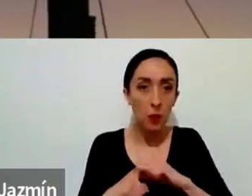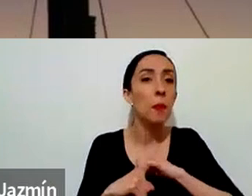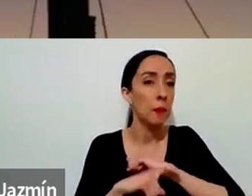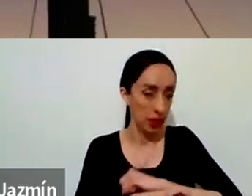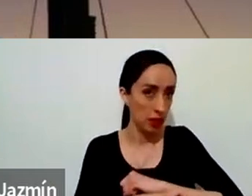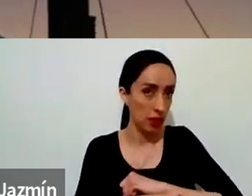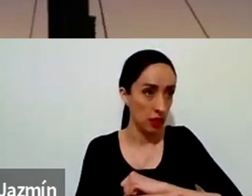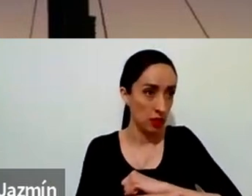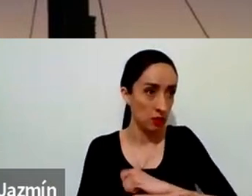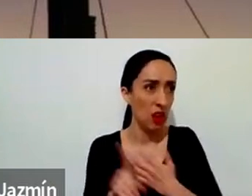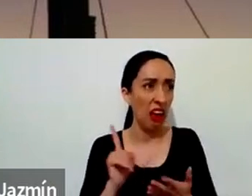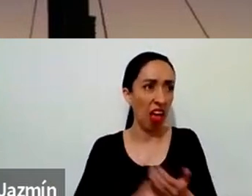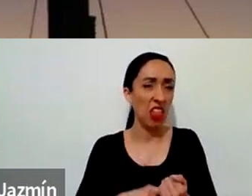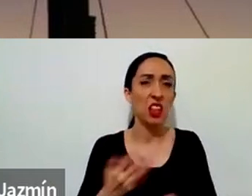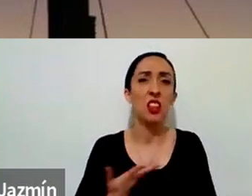hay sufrimientos,